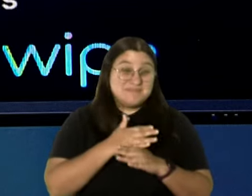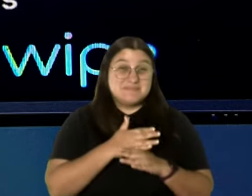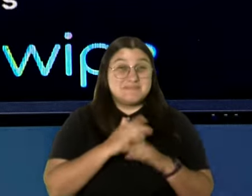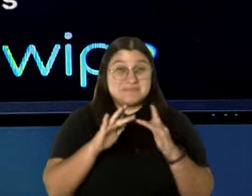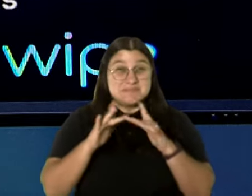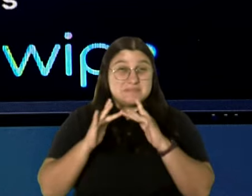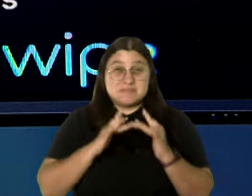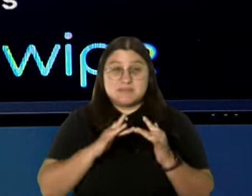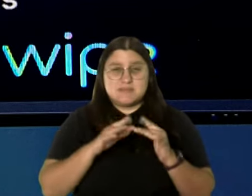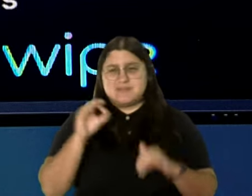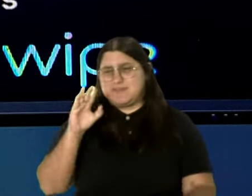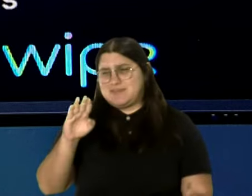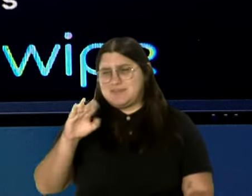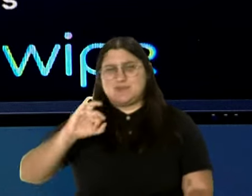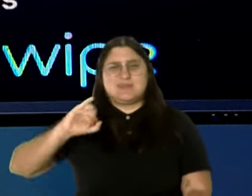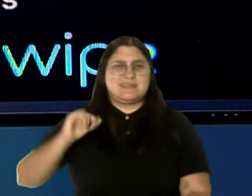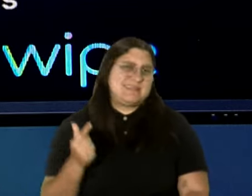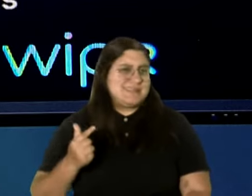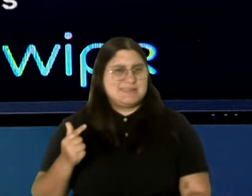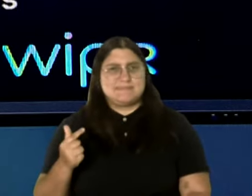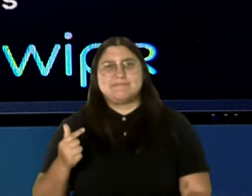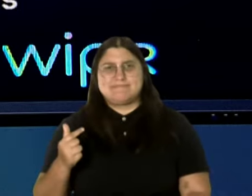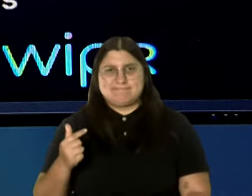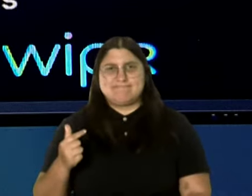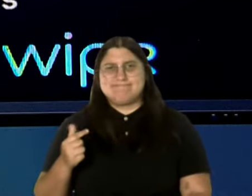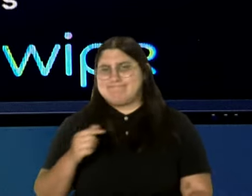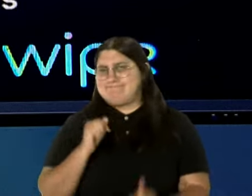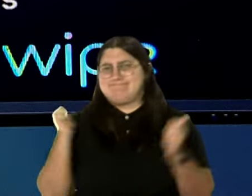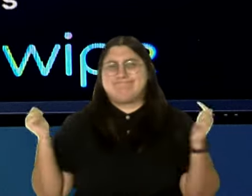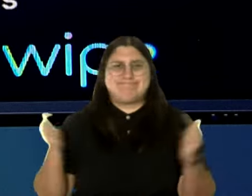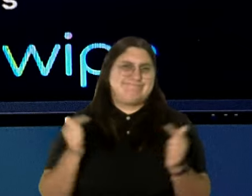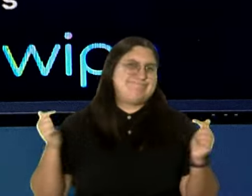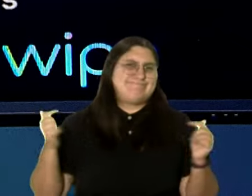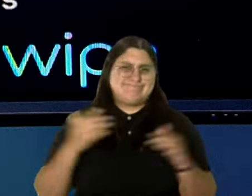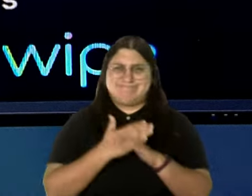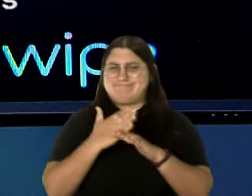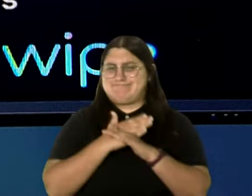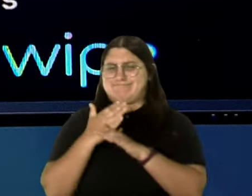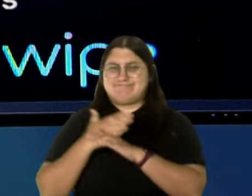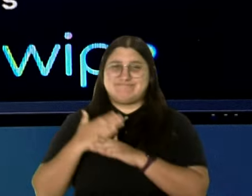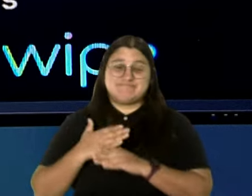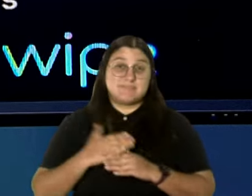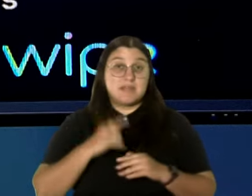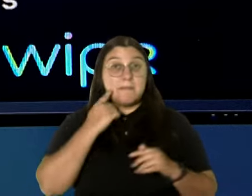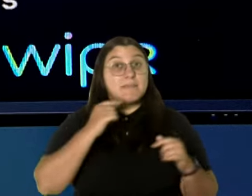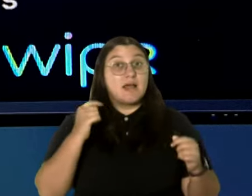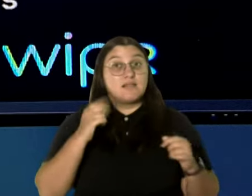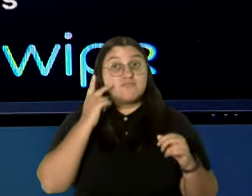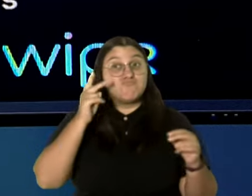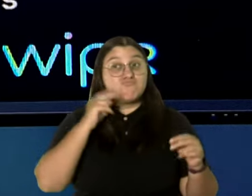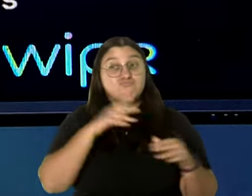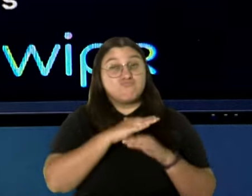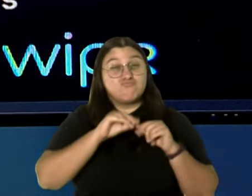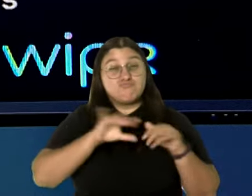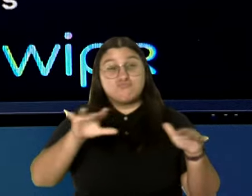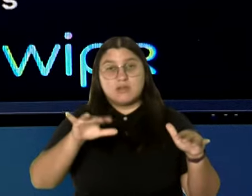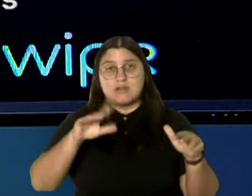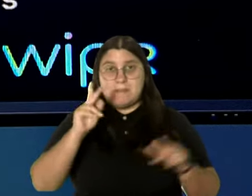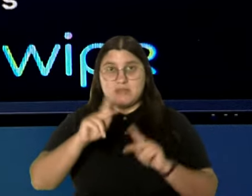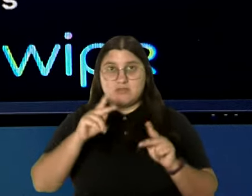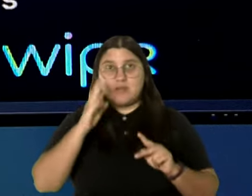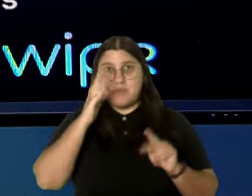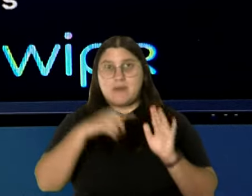pueda, en Facebook, en Instagram, bueno, todo, para que este programa se vea en todos lugares y estas personas que vamos a hacer